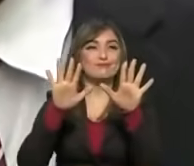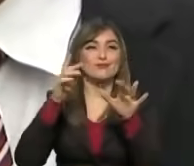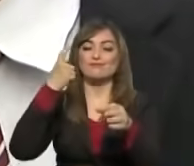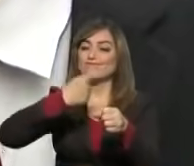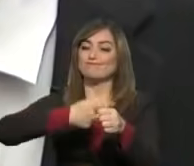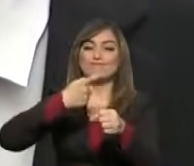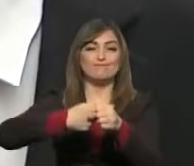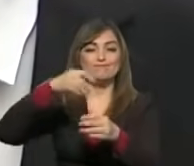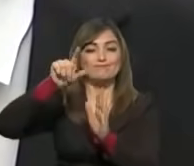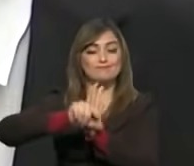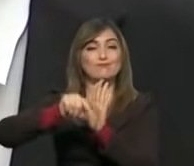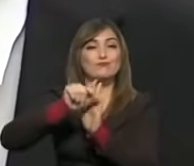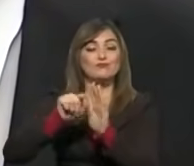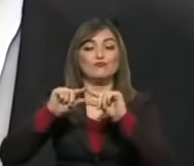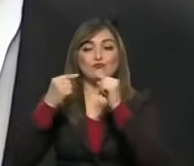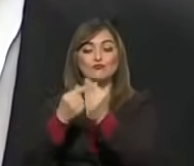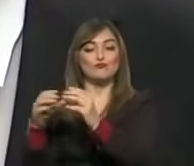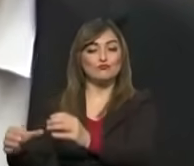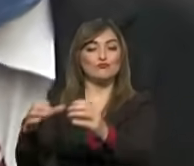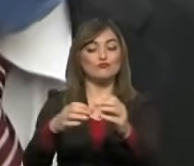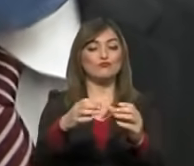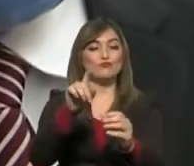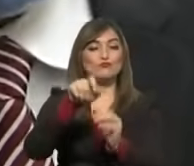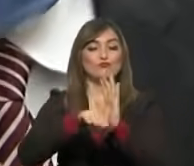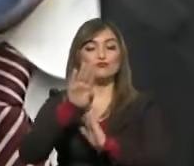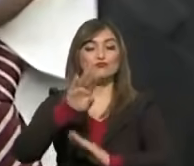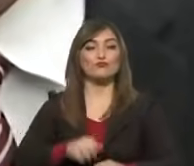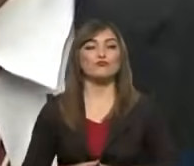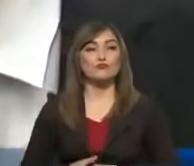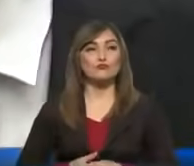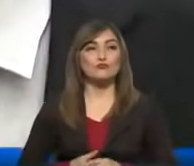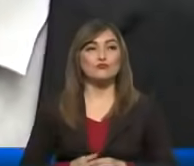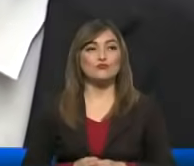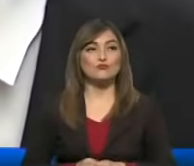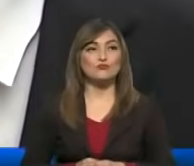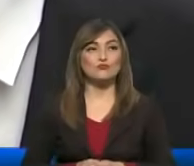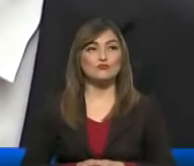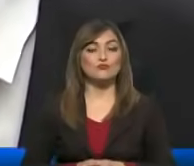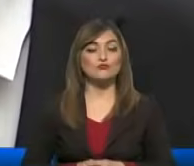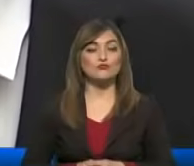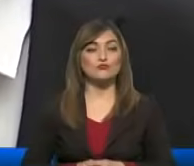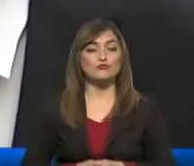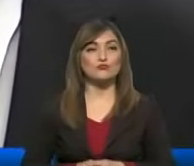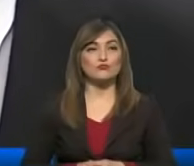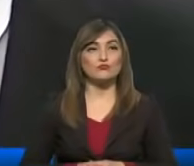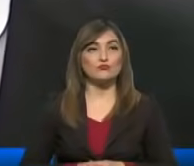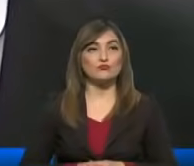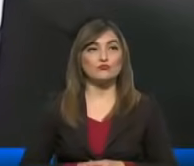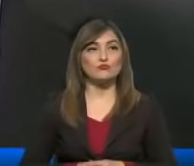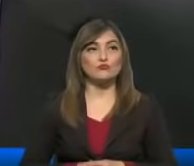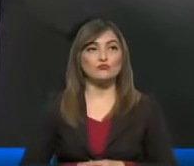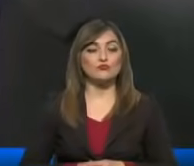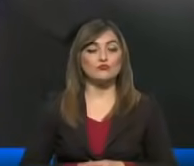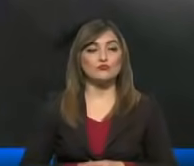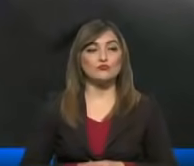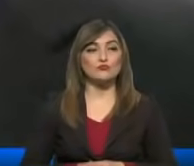focalizarse. Tiene la única finalidad en beneficio de los ciudadanos